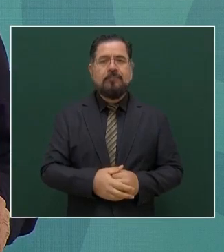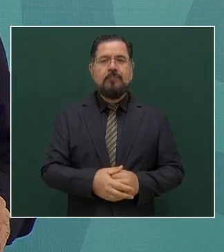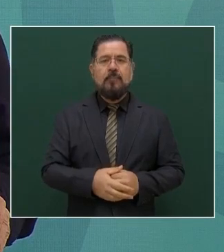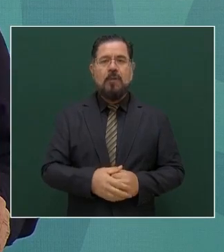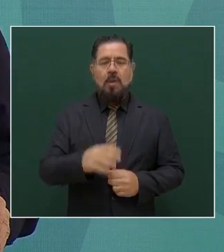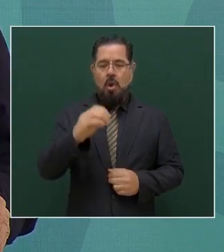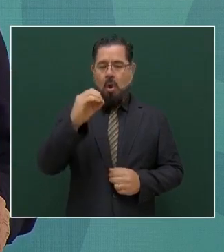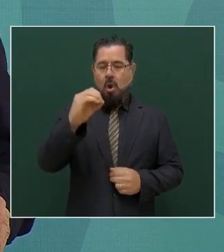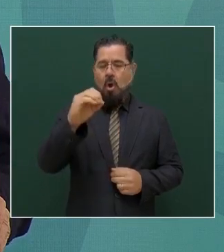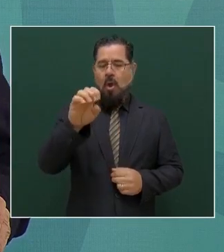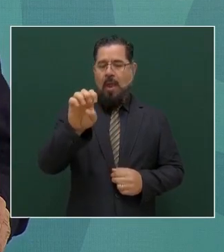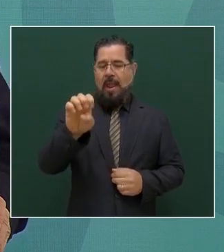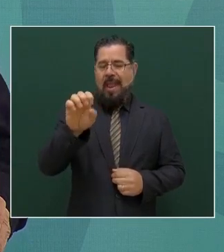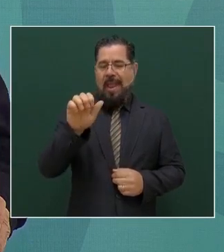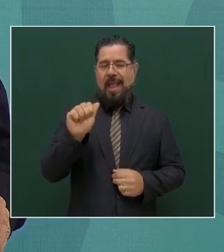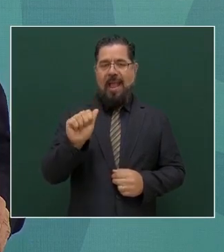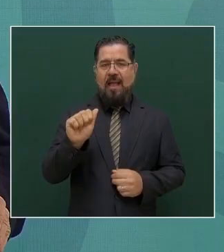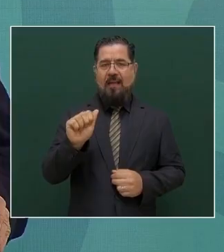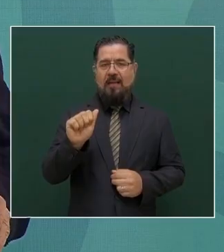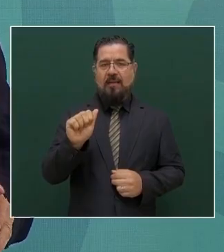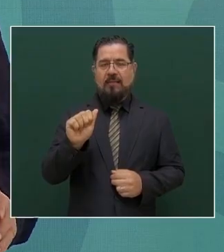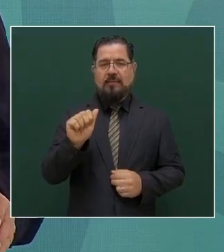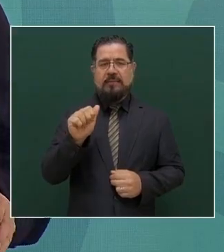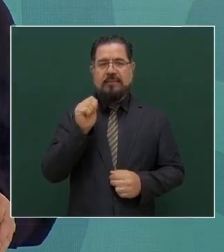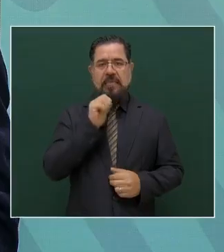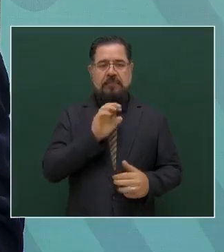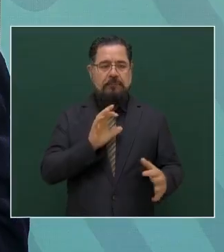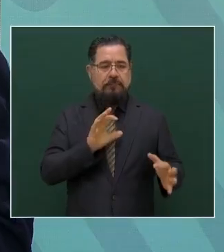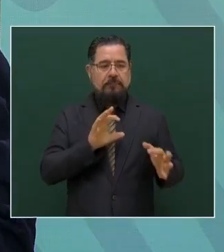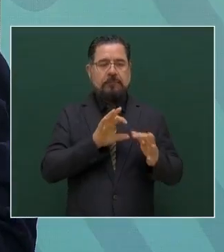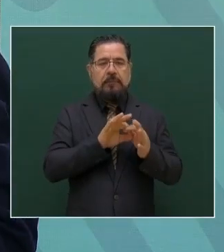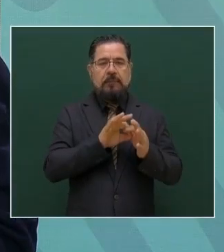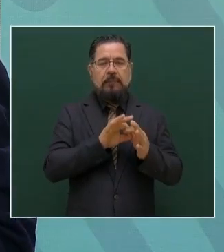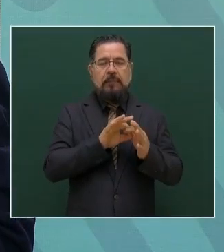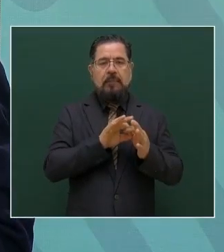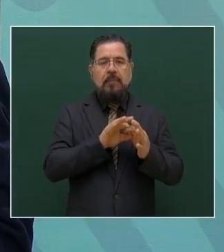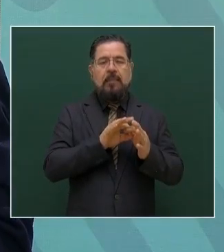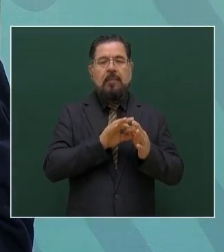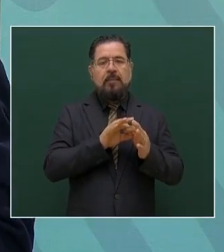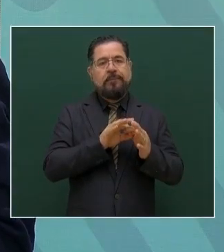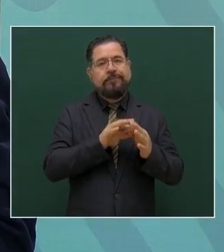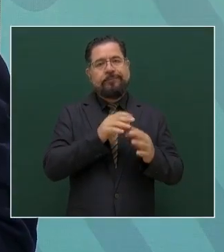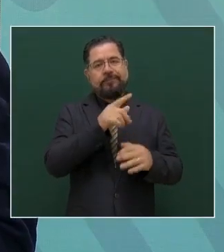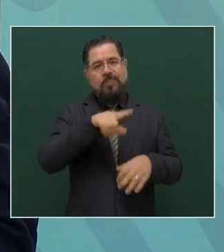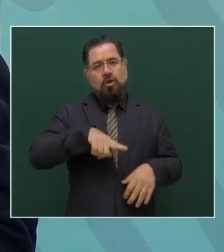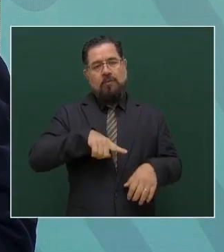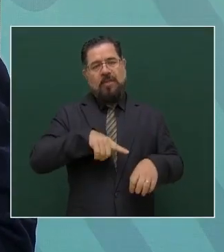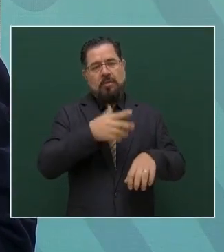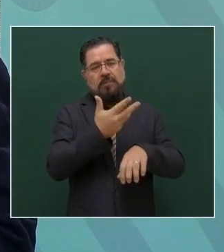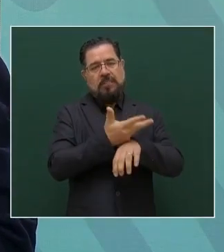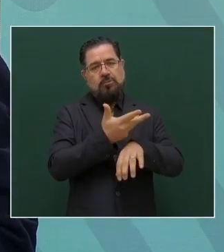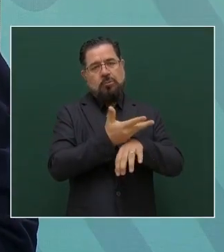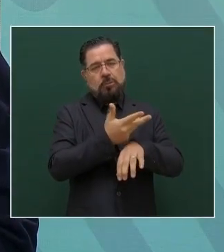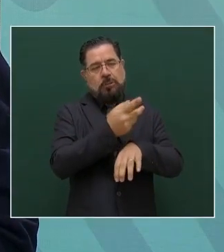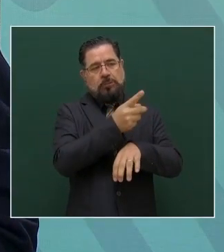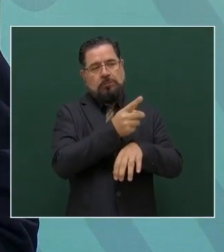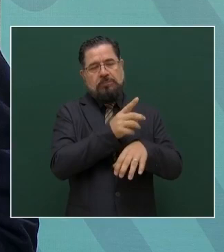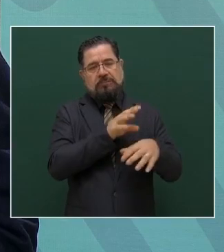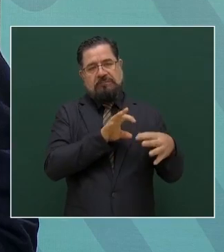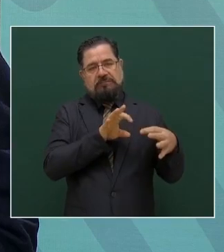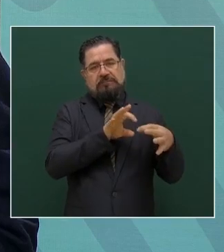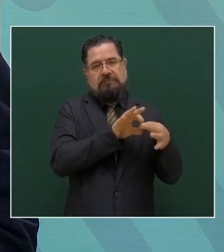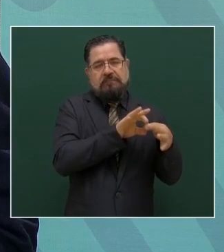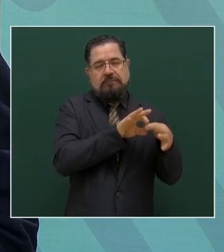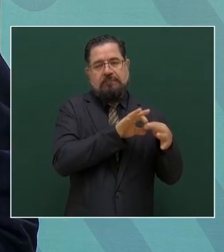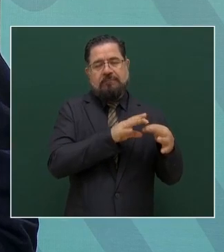La OEA muy cercana al Departamento de Estado del gobierno de Estados Unidos.